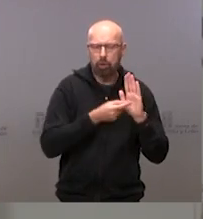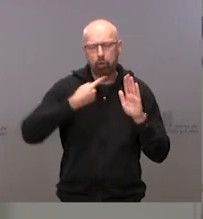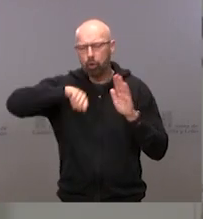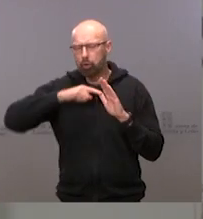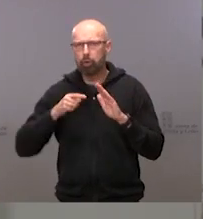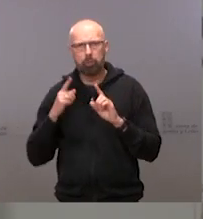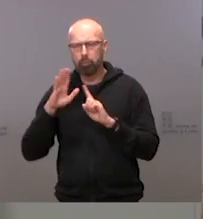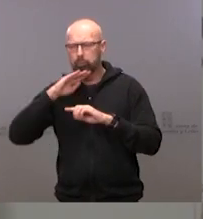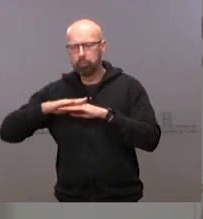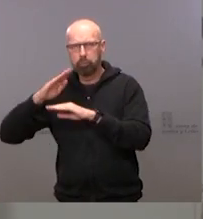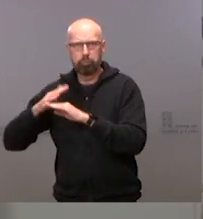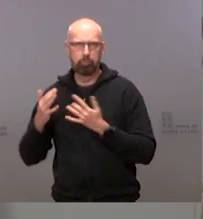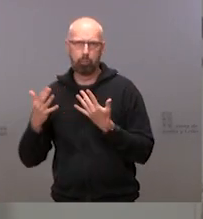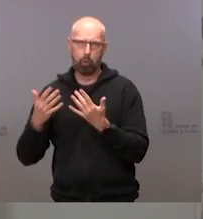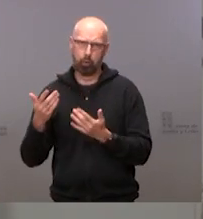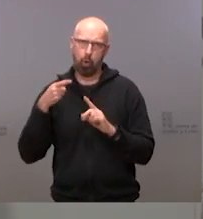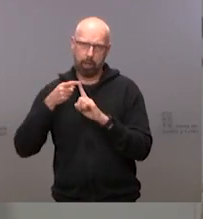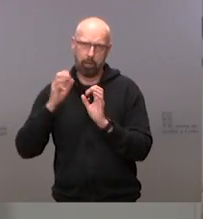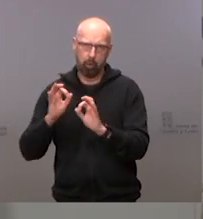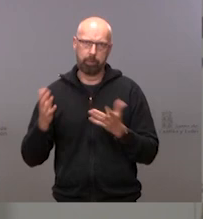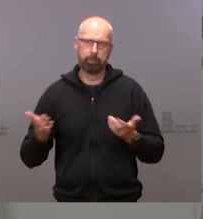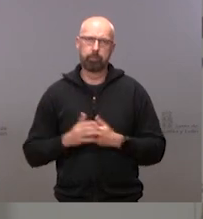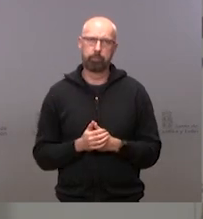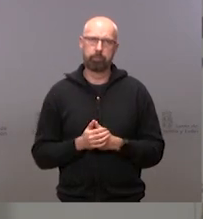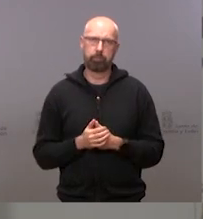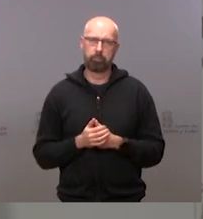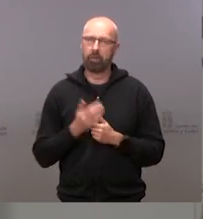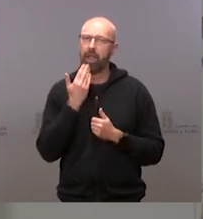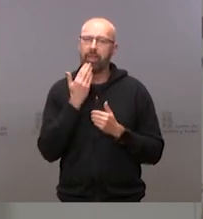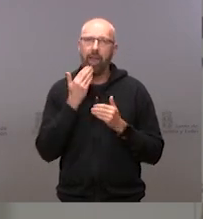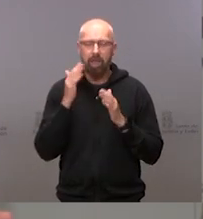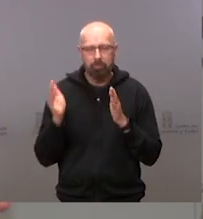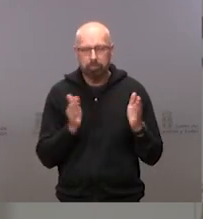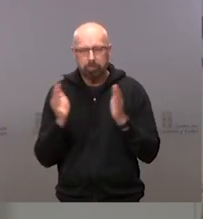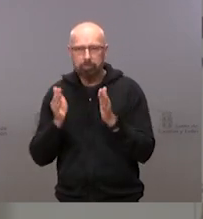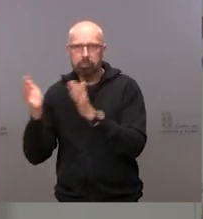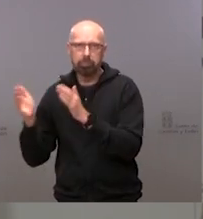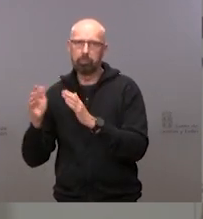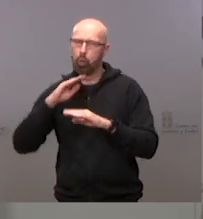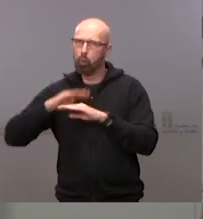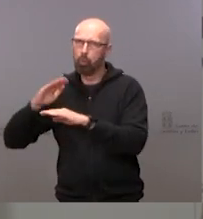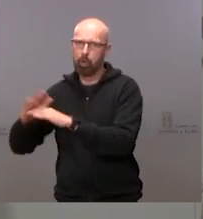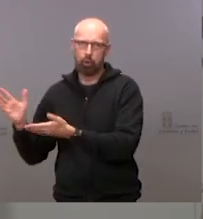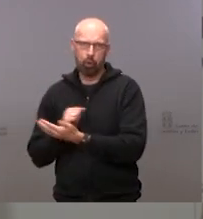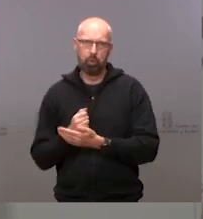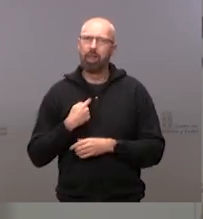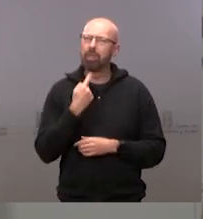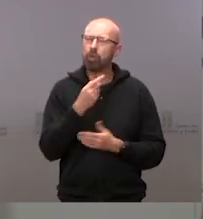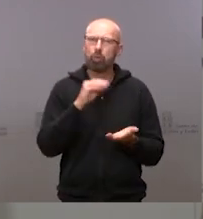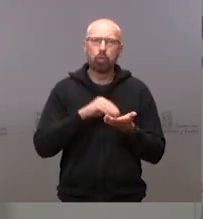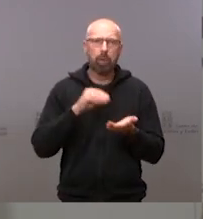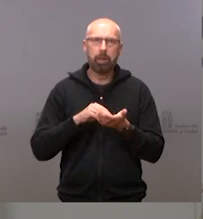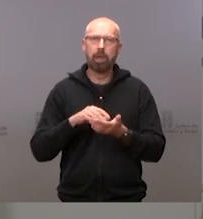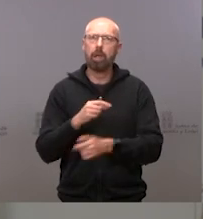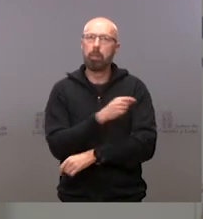propio presidente del gobierno en los tramos de edades lo he dicho muchas ocasiones vacuna que